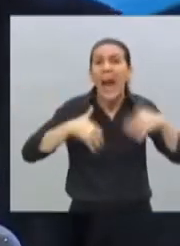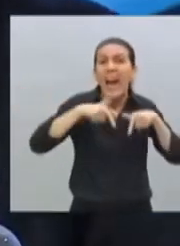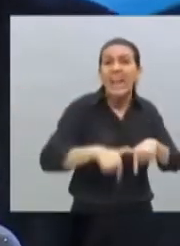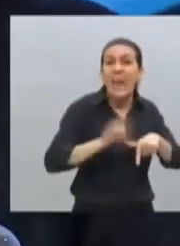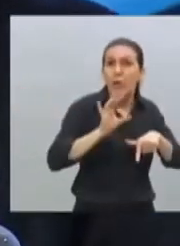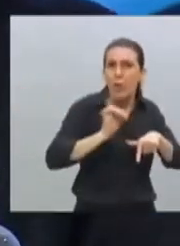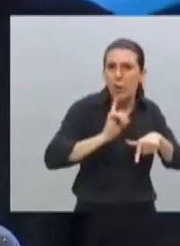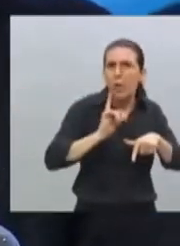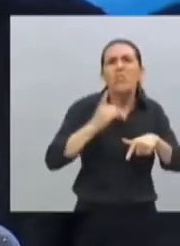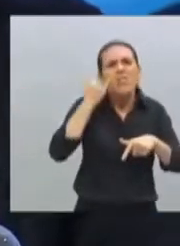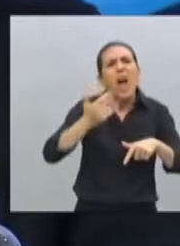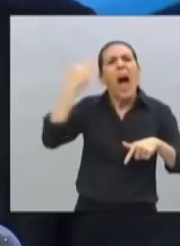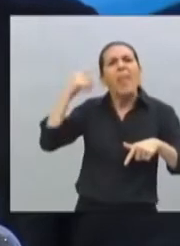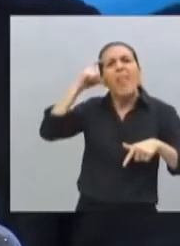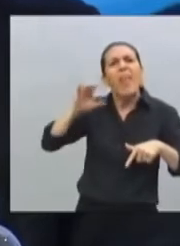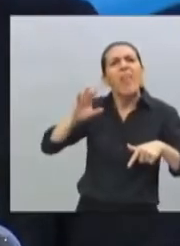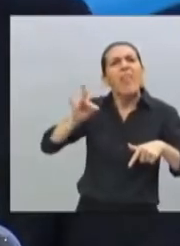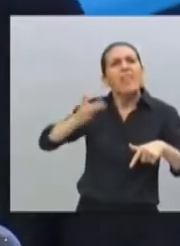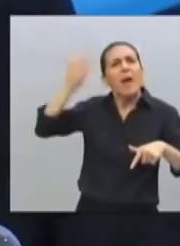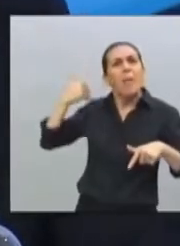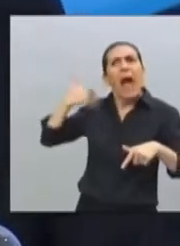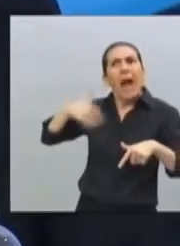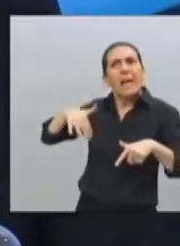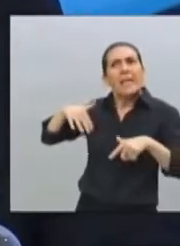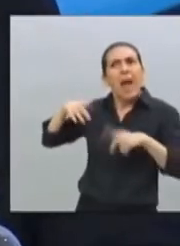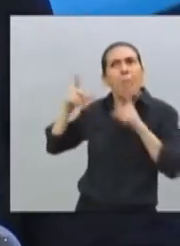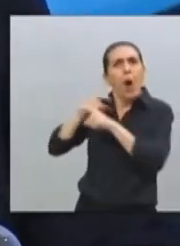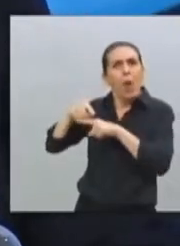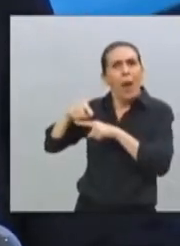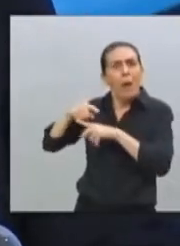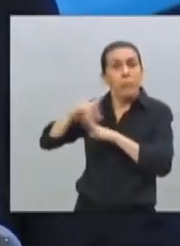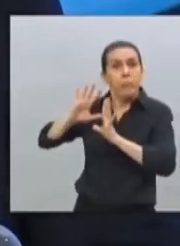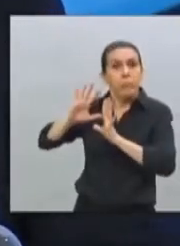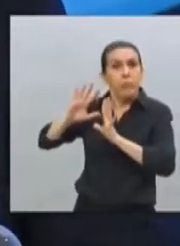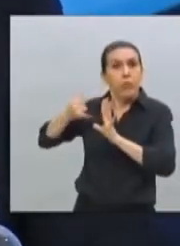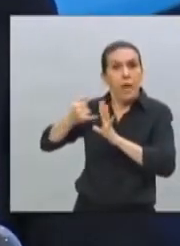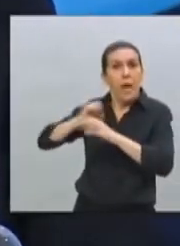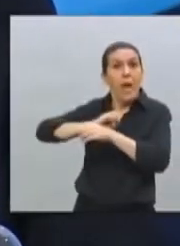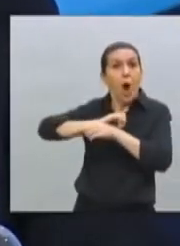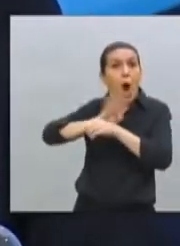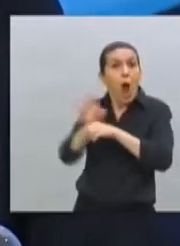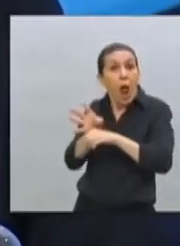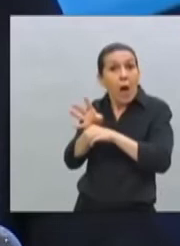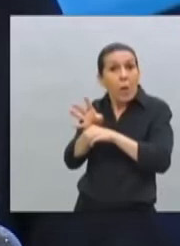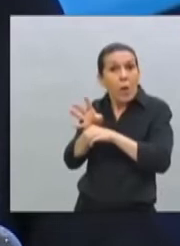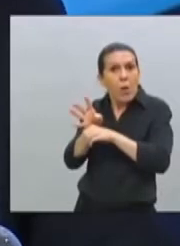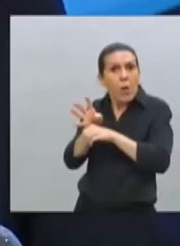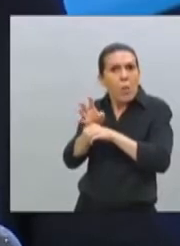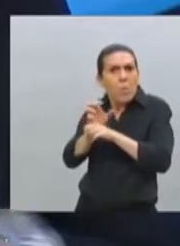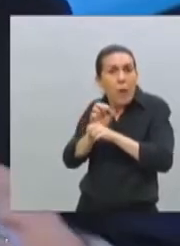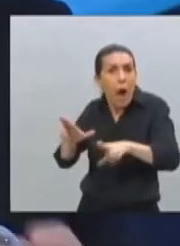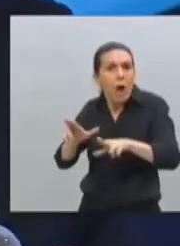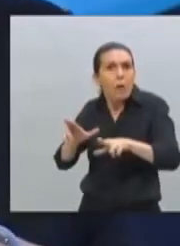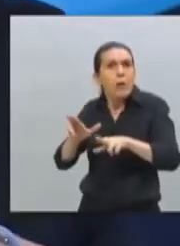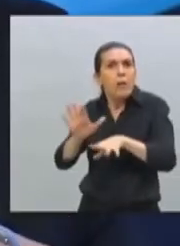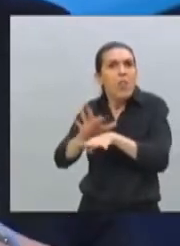tema del federalismo, el tema de lo multisectorial, el tema de lo generacional, digamos, ejes que nos atraviesan y